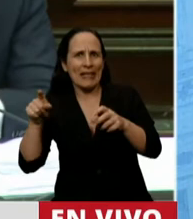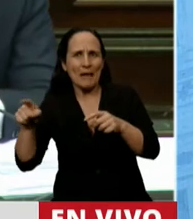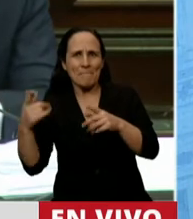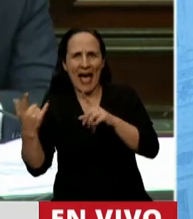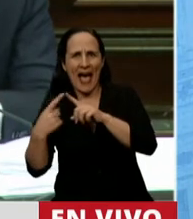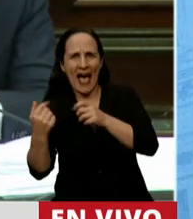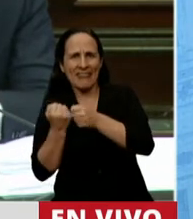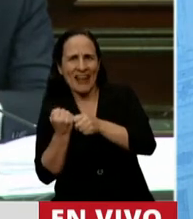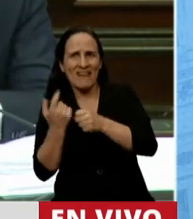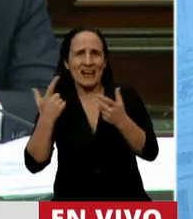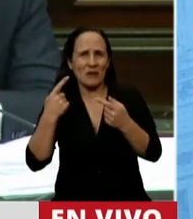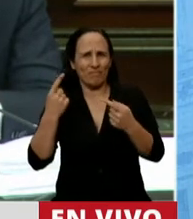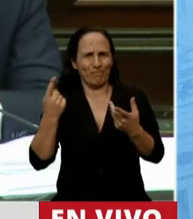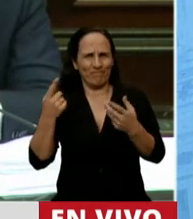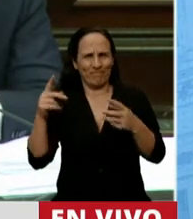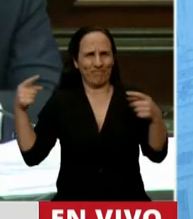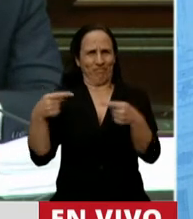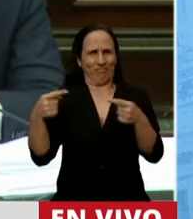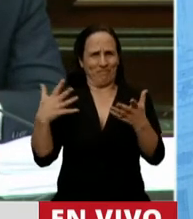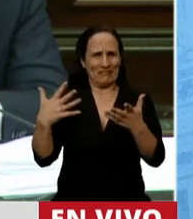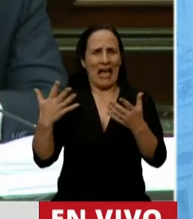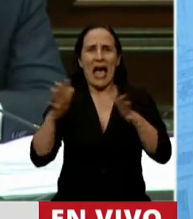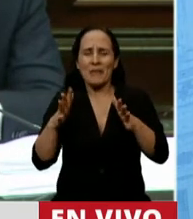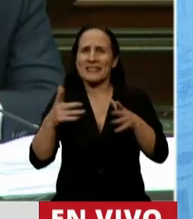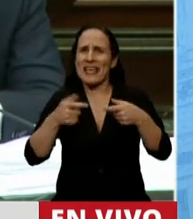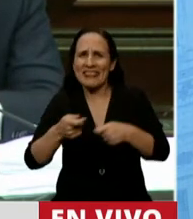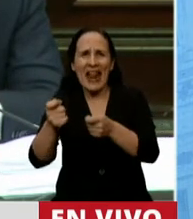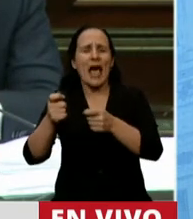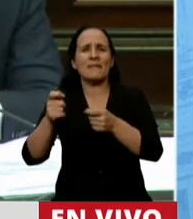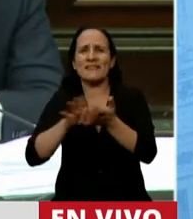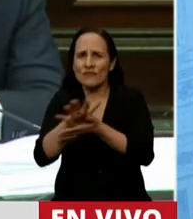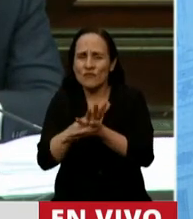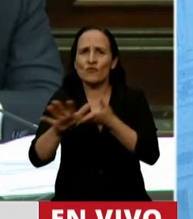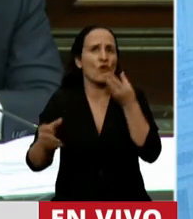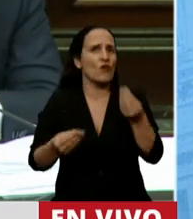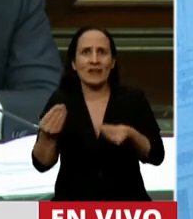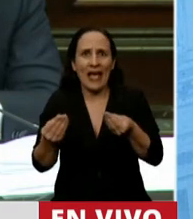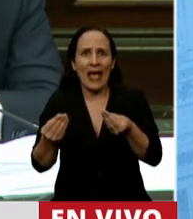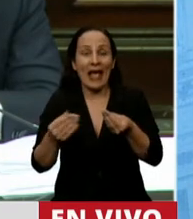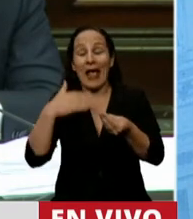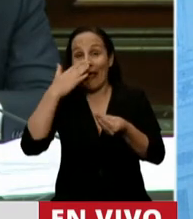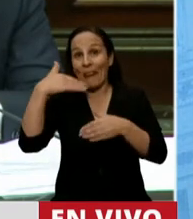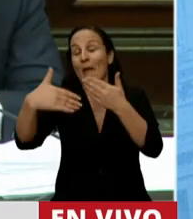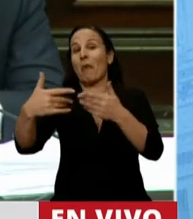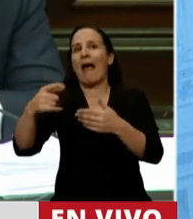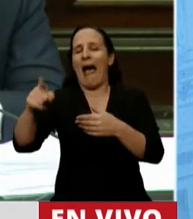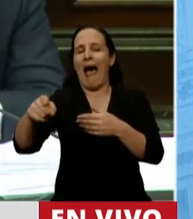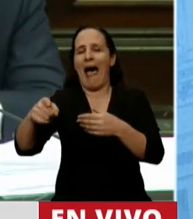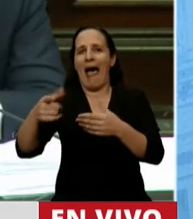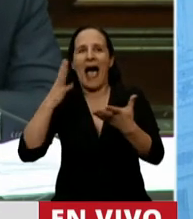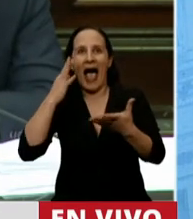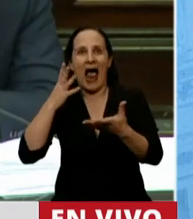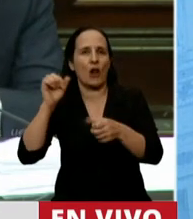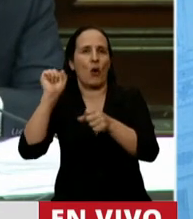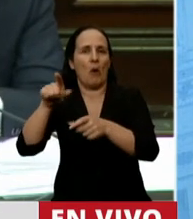se esclarecen, se tramitan y se resuelven antes de que constituyan ilícitos penales.